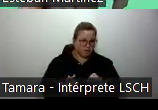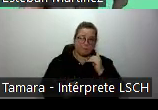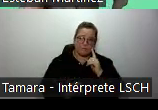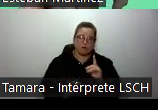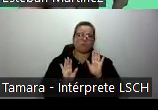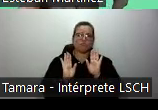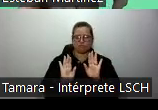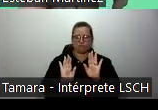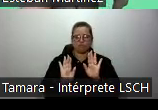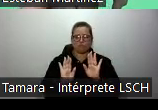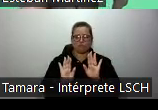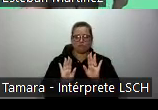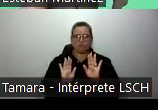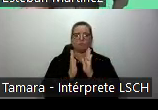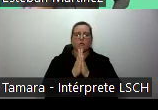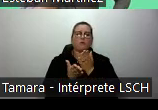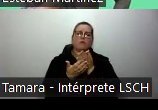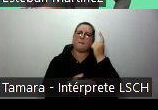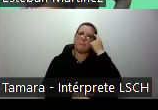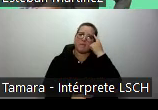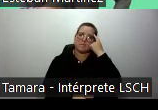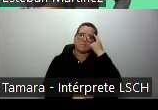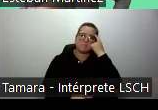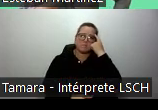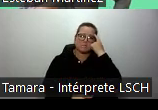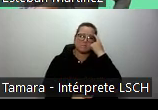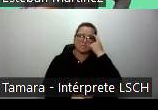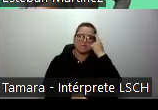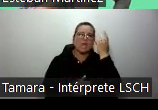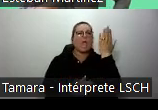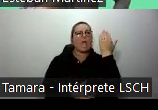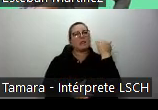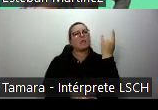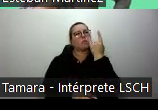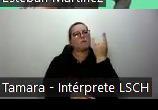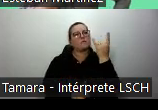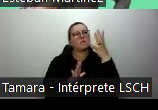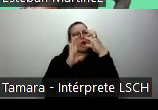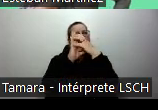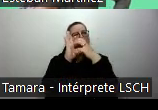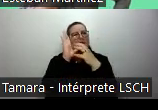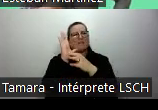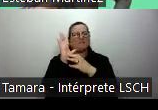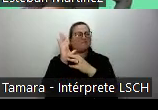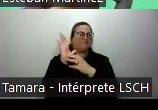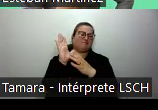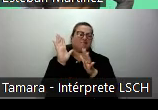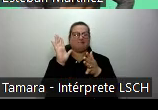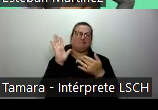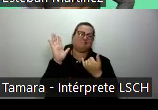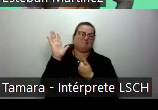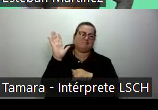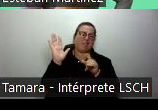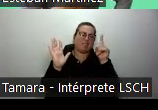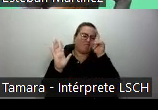sig piensa en esa asignatura de la universidad que no te gustó mucho que se te hizo super